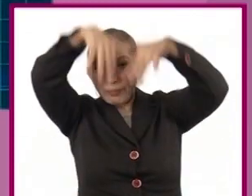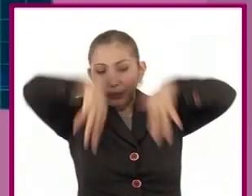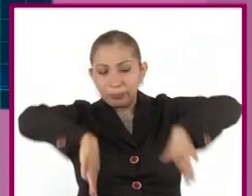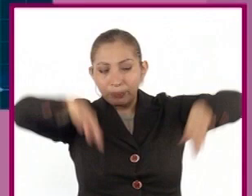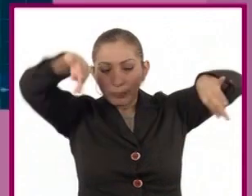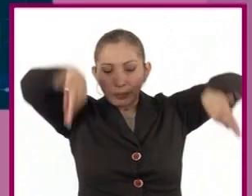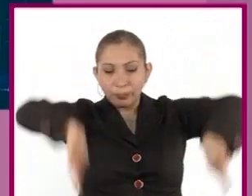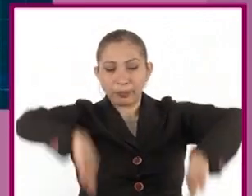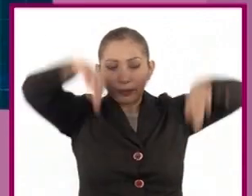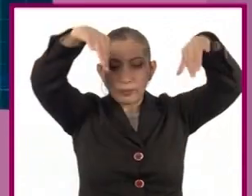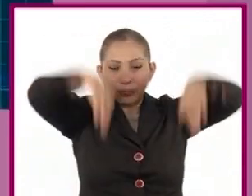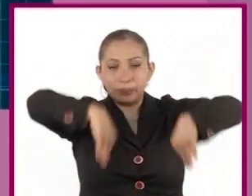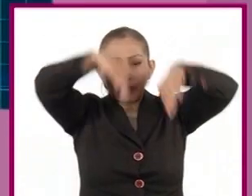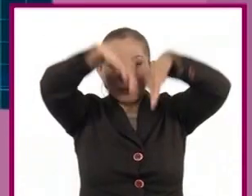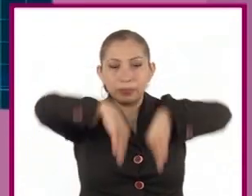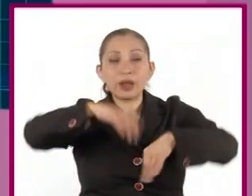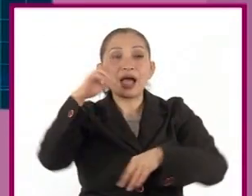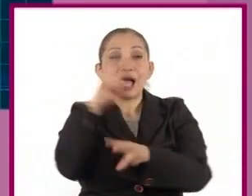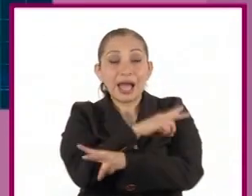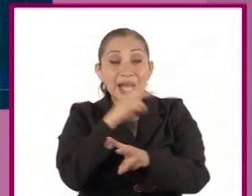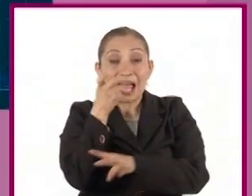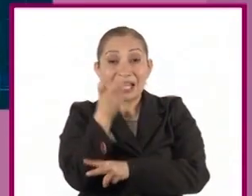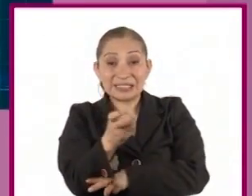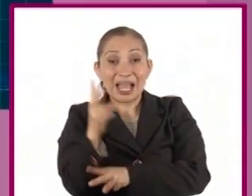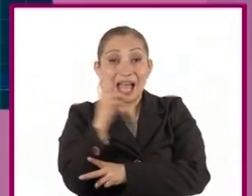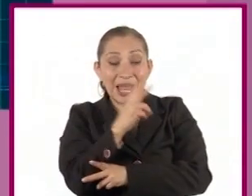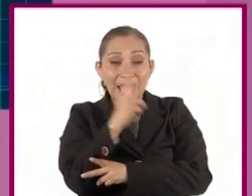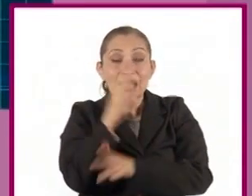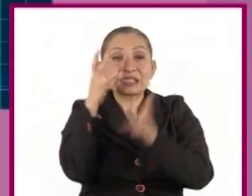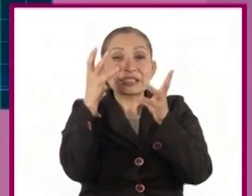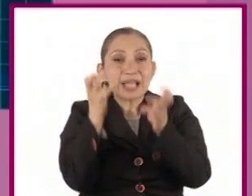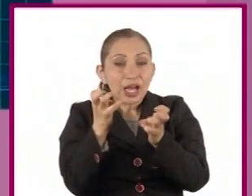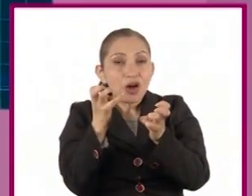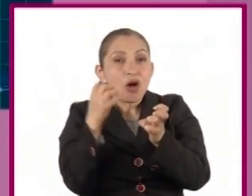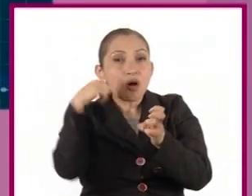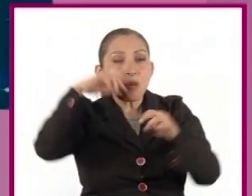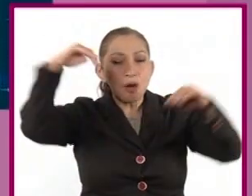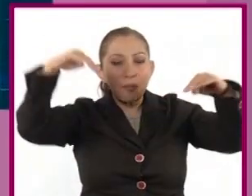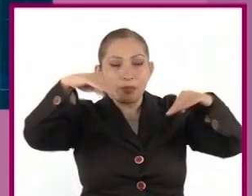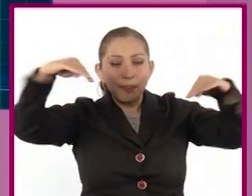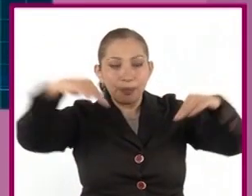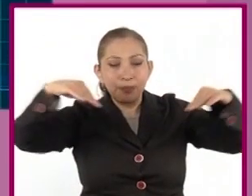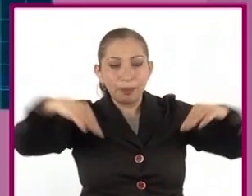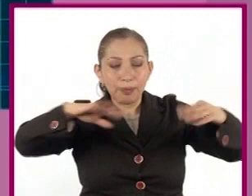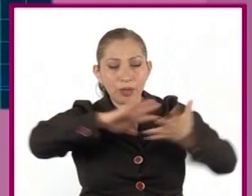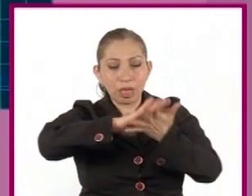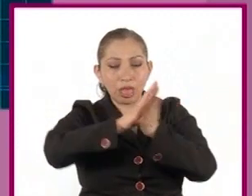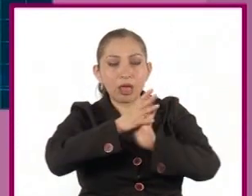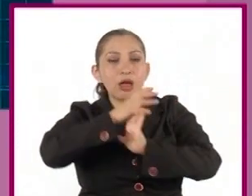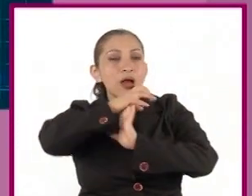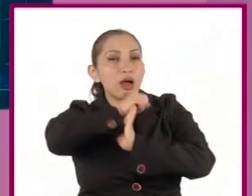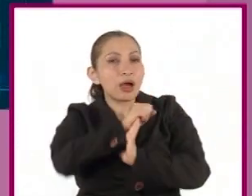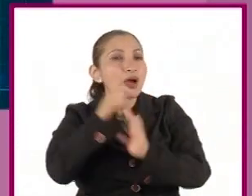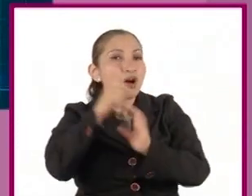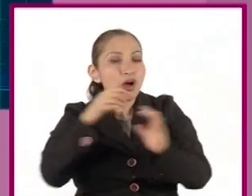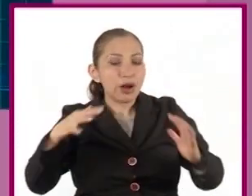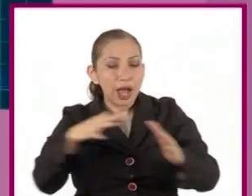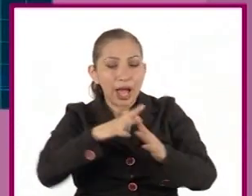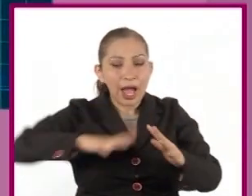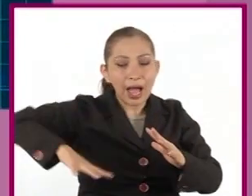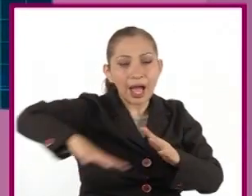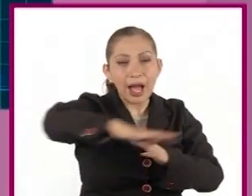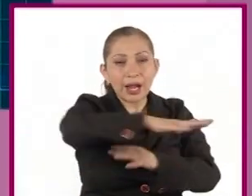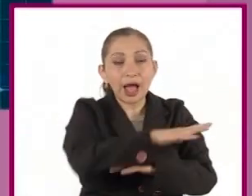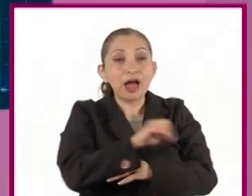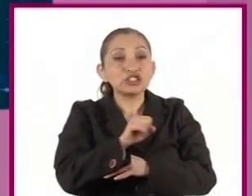aire verticales. El aire de estas corrientes es seco, conforme desciende se calienta por compresión y coincide con las áreas de alta